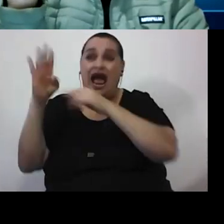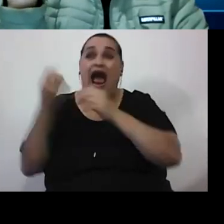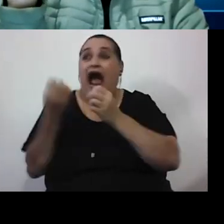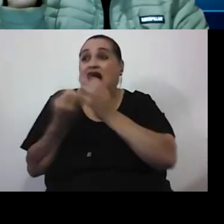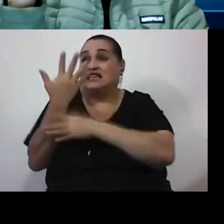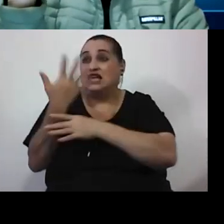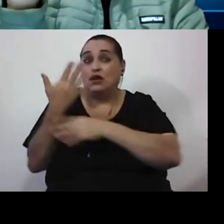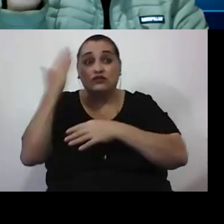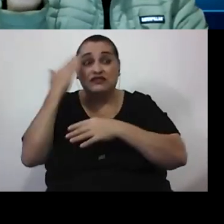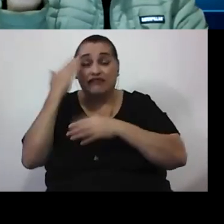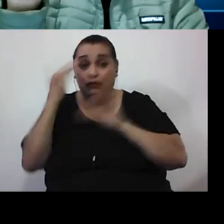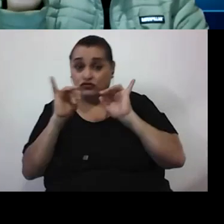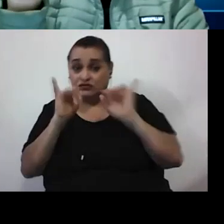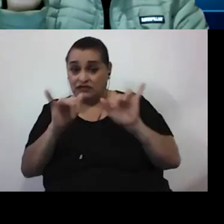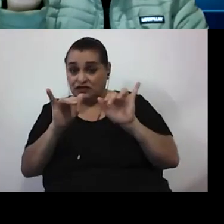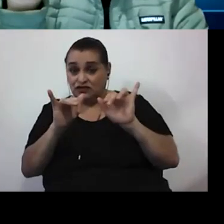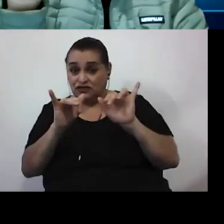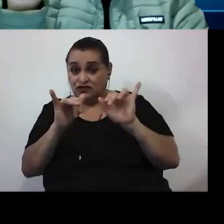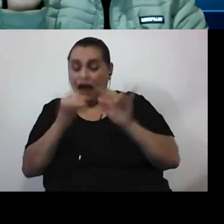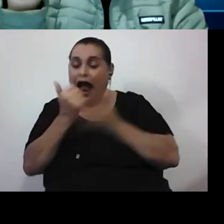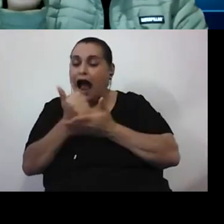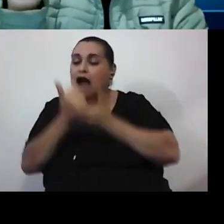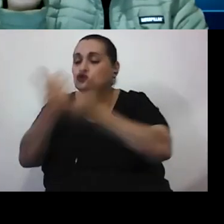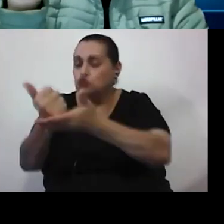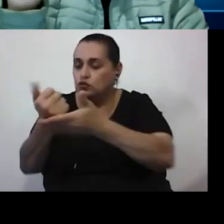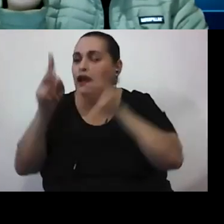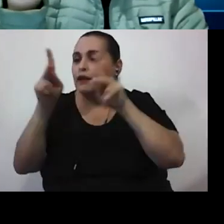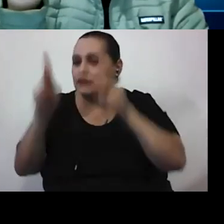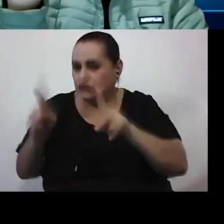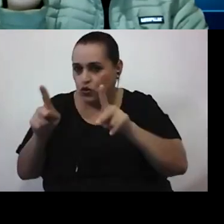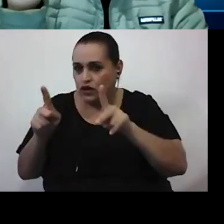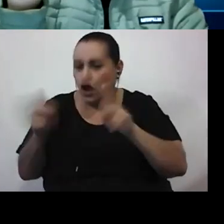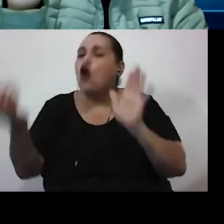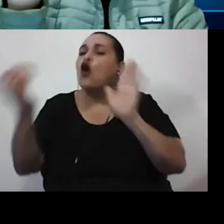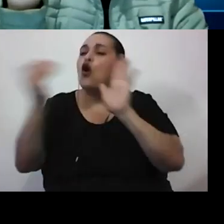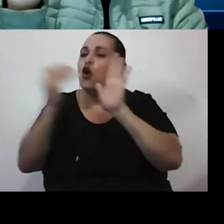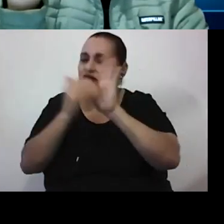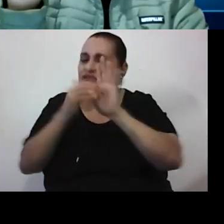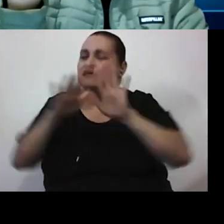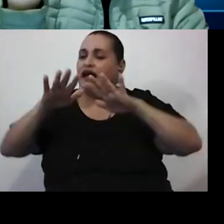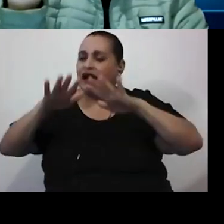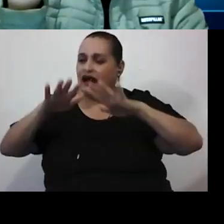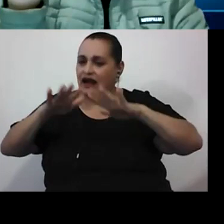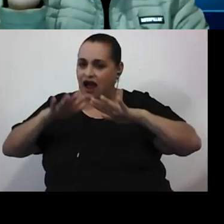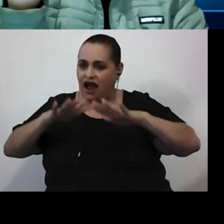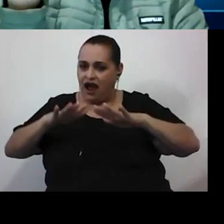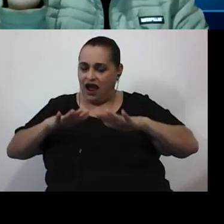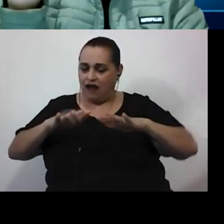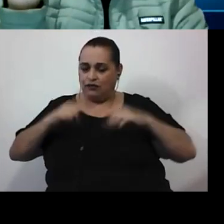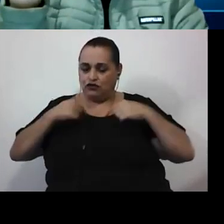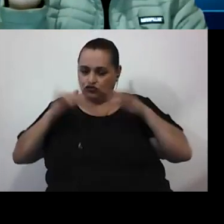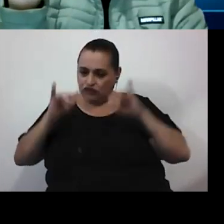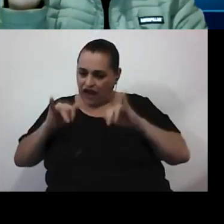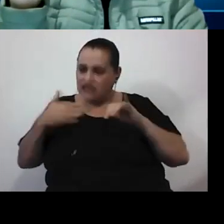nosotros eso, ¿verdad? Es ayudar a la persona a volver a calma. Estamos ahí disponibles